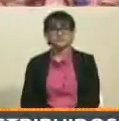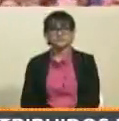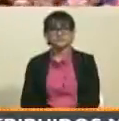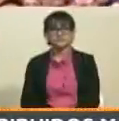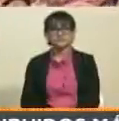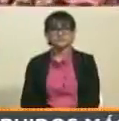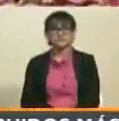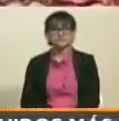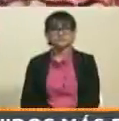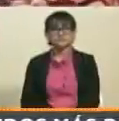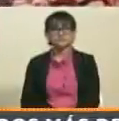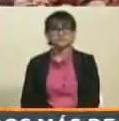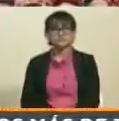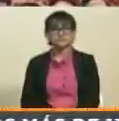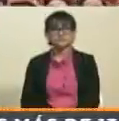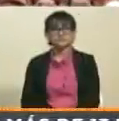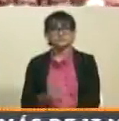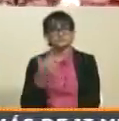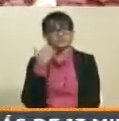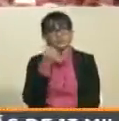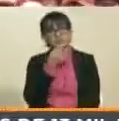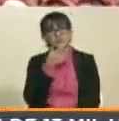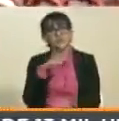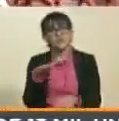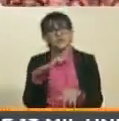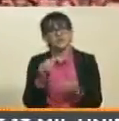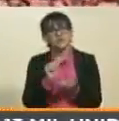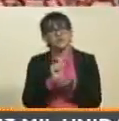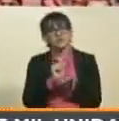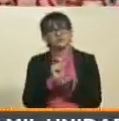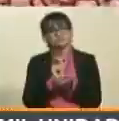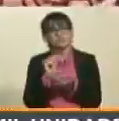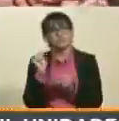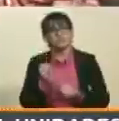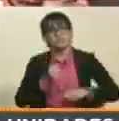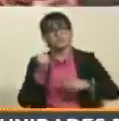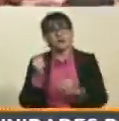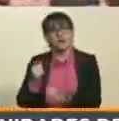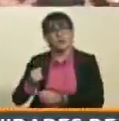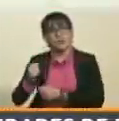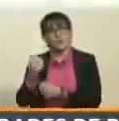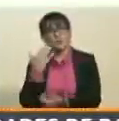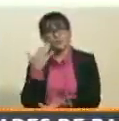Bueno, vale. Mire esta belleza, el delta de Amacuro.